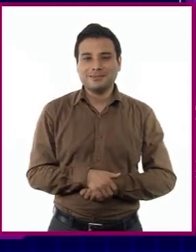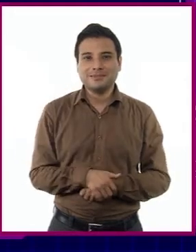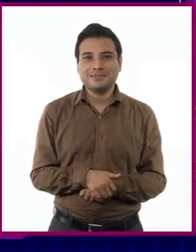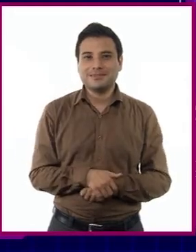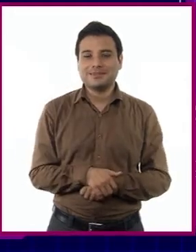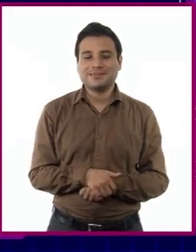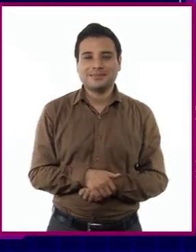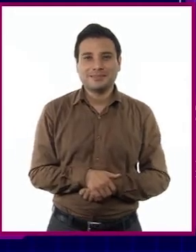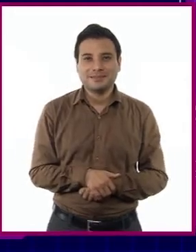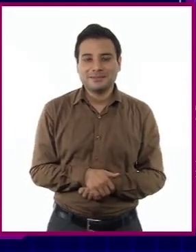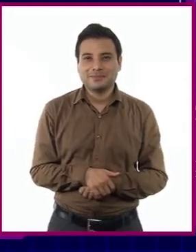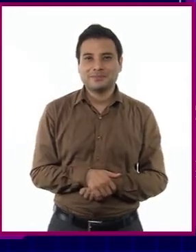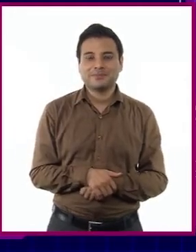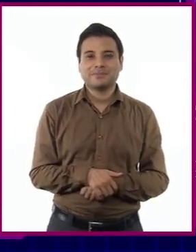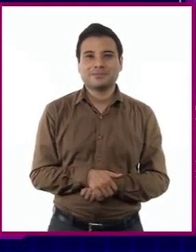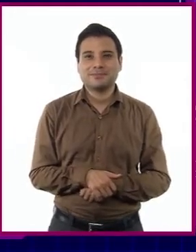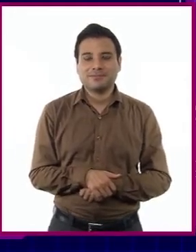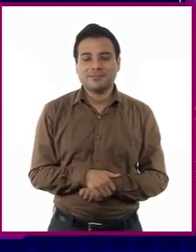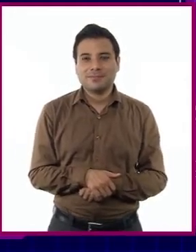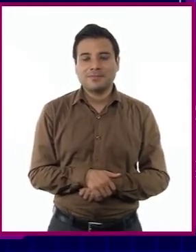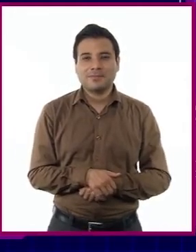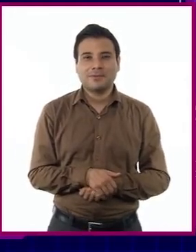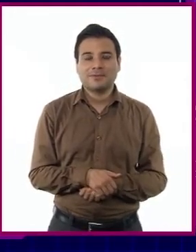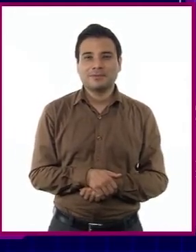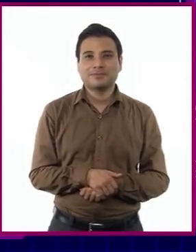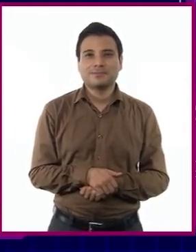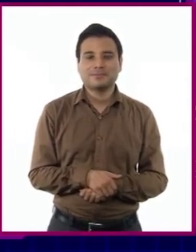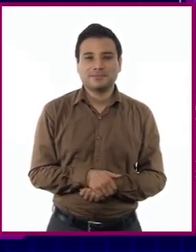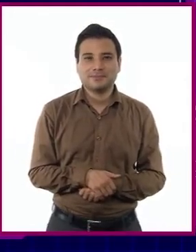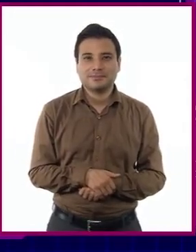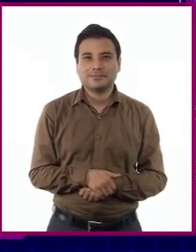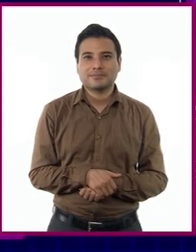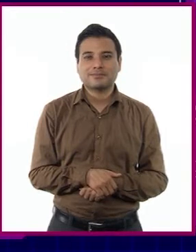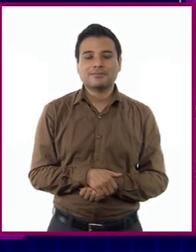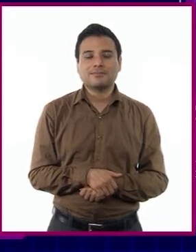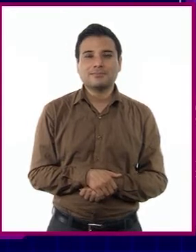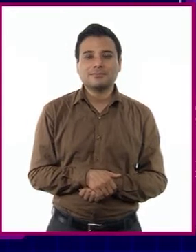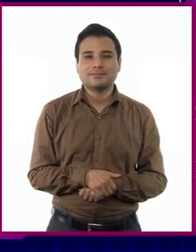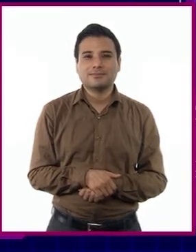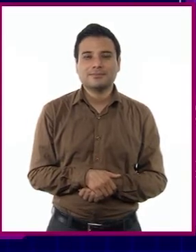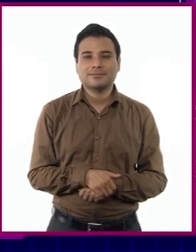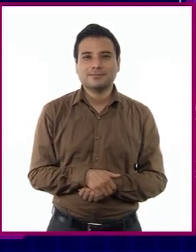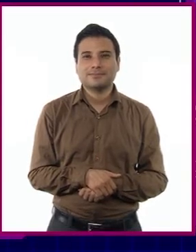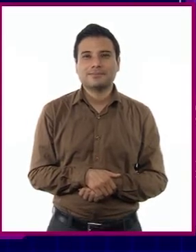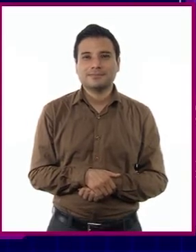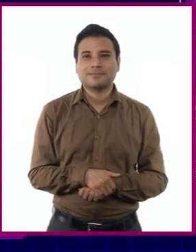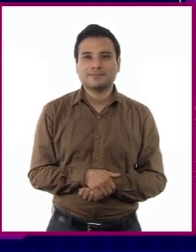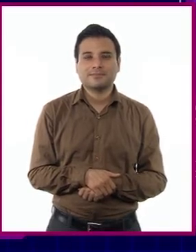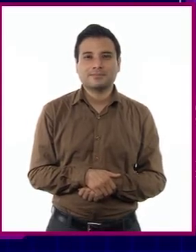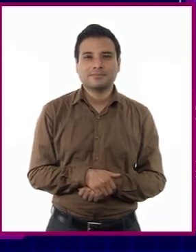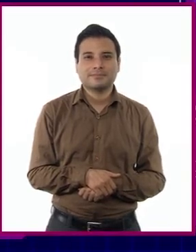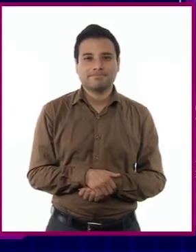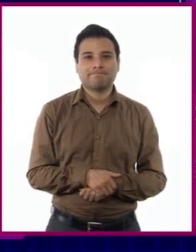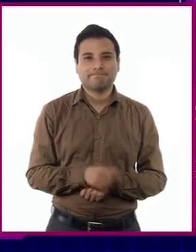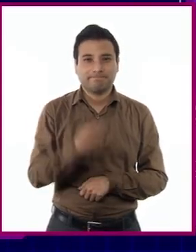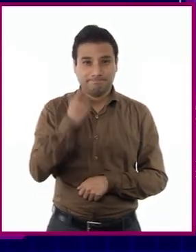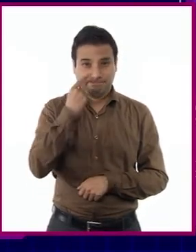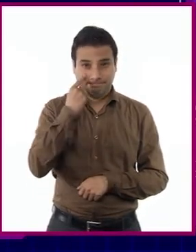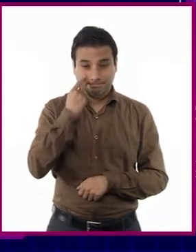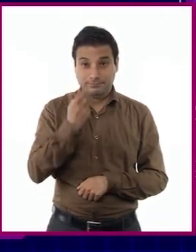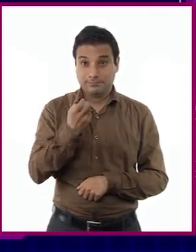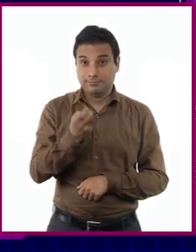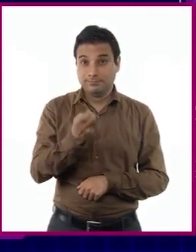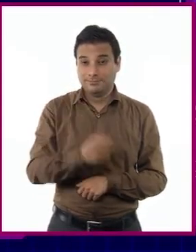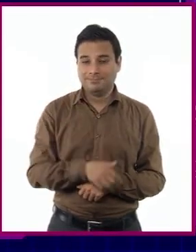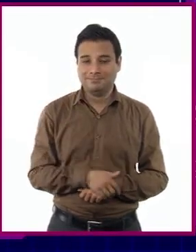igual que la del cilindro ahora bien en esta nueva expresión el